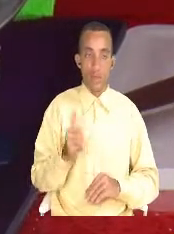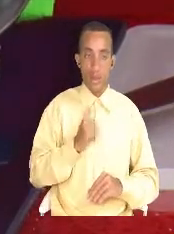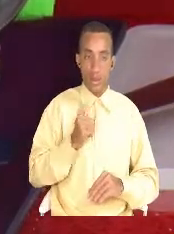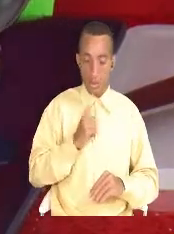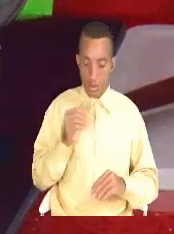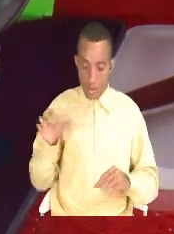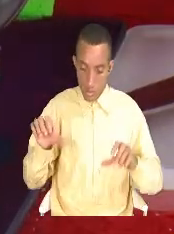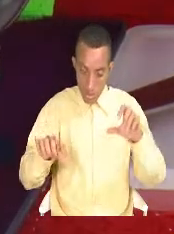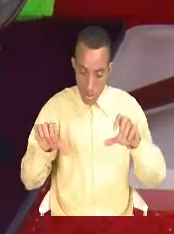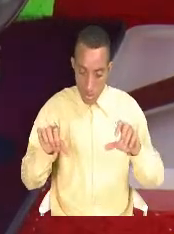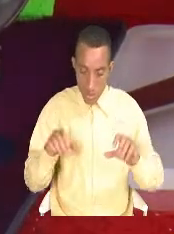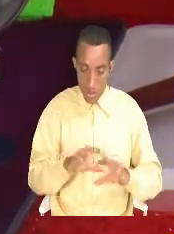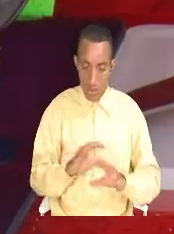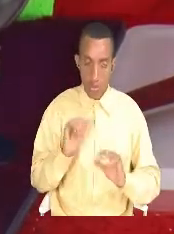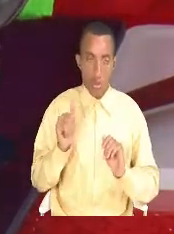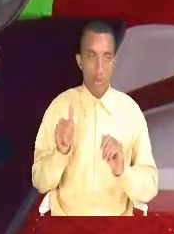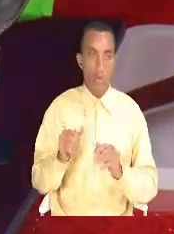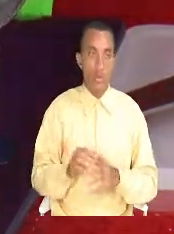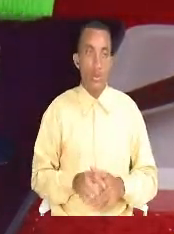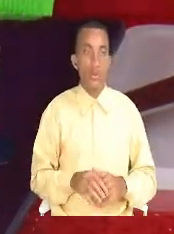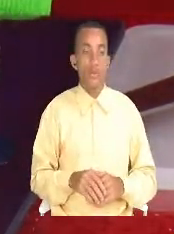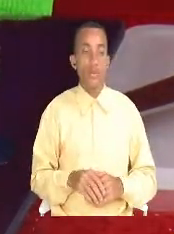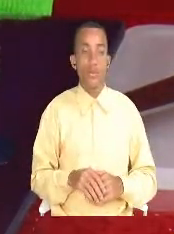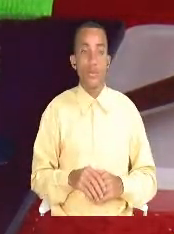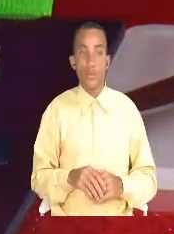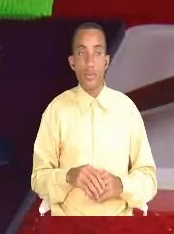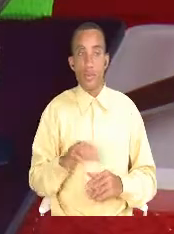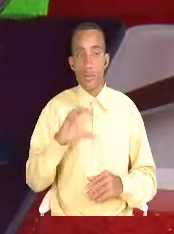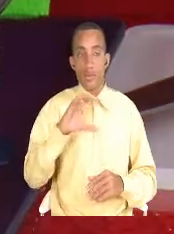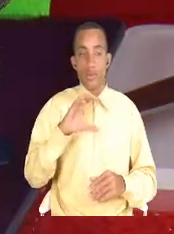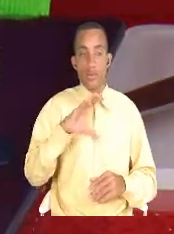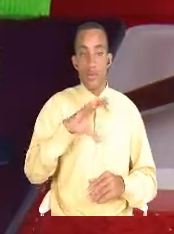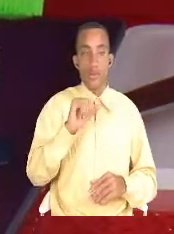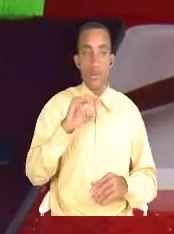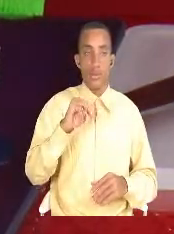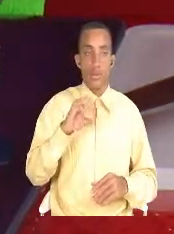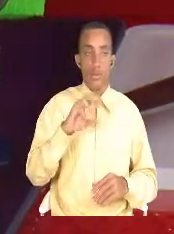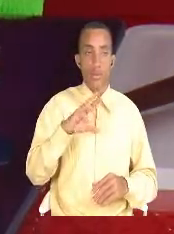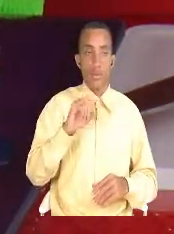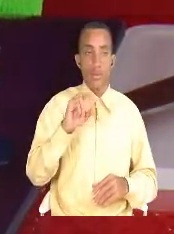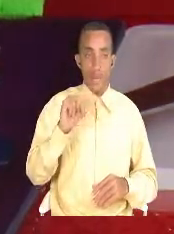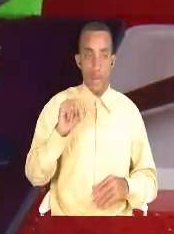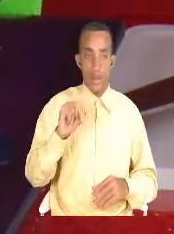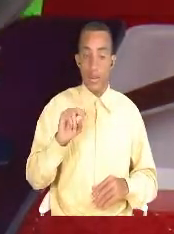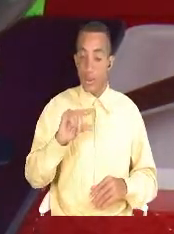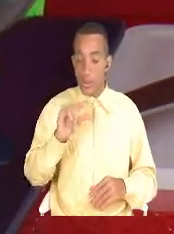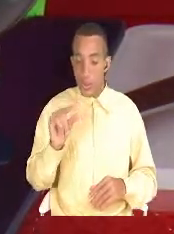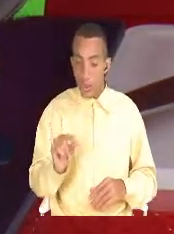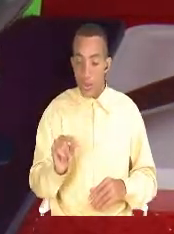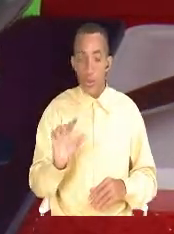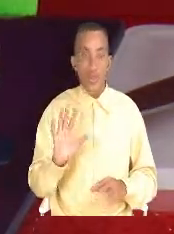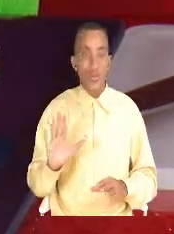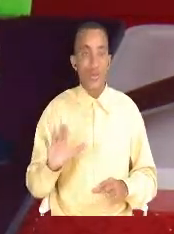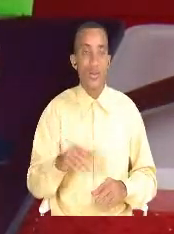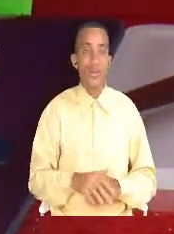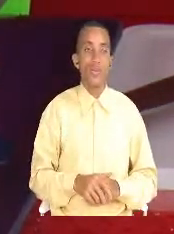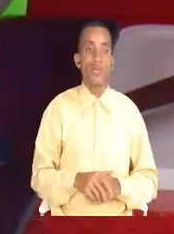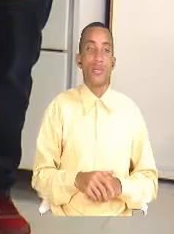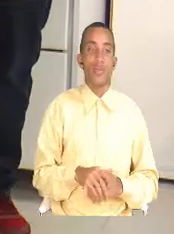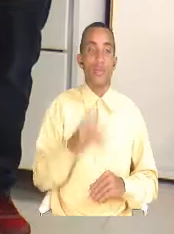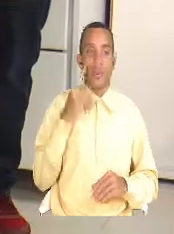preparar y el que dé el producto como tal. El camarón crudo da un sabor más fuerte, más agradable. ¿Y eso a